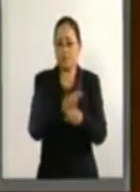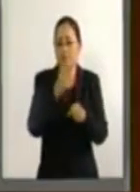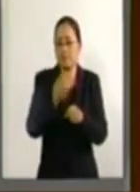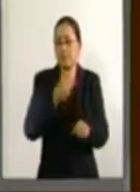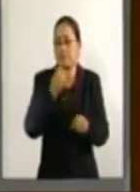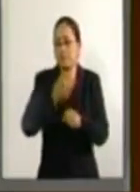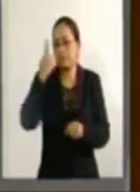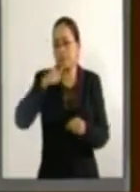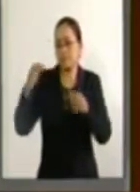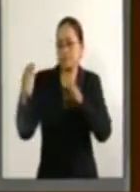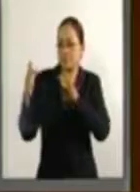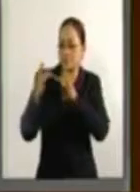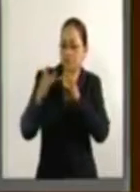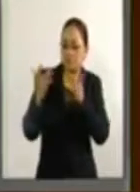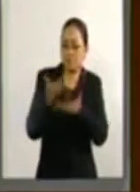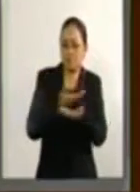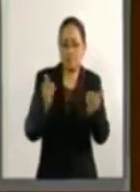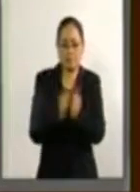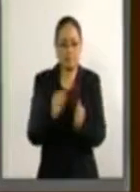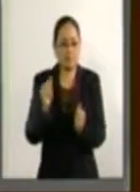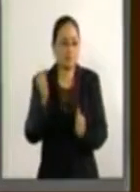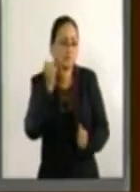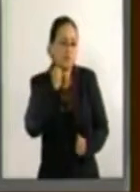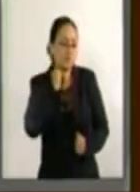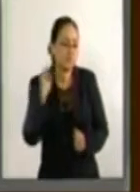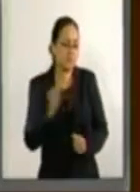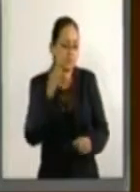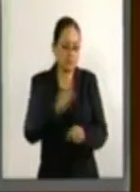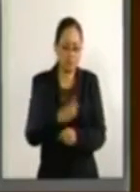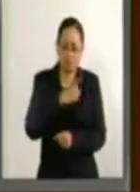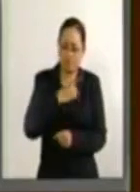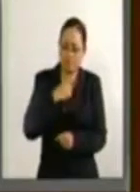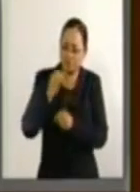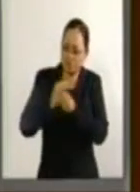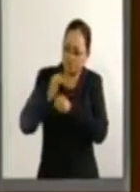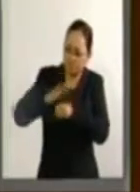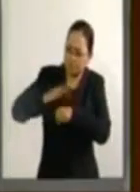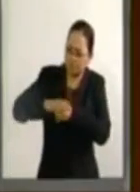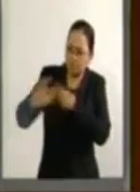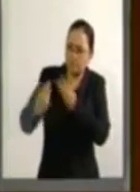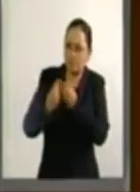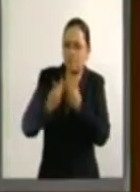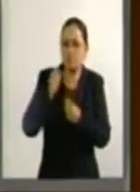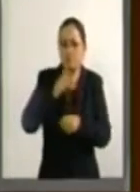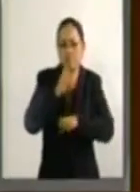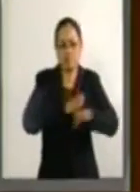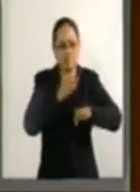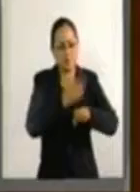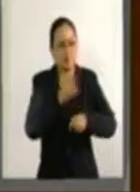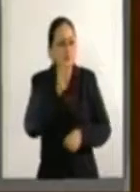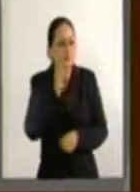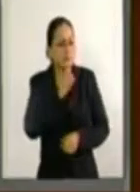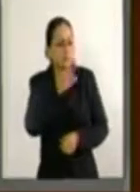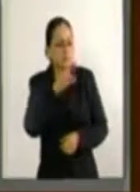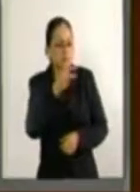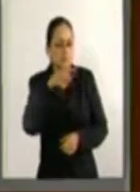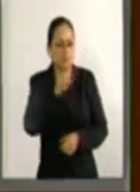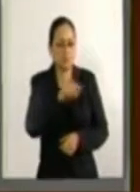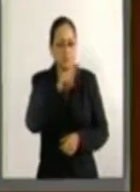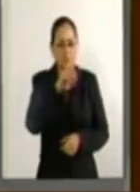de interlocución con legisladores federales habrá de ser explorada al máximo por la embajadora Reina Torres